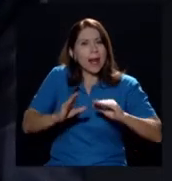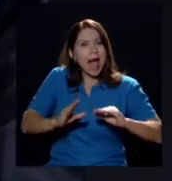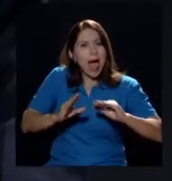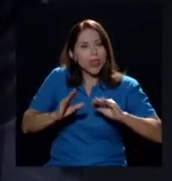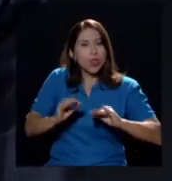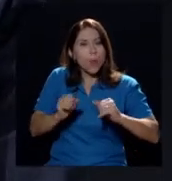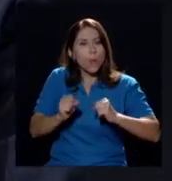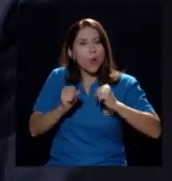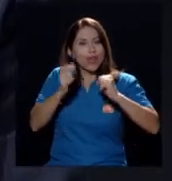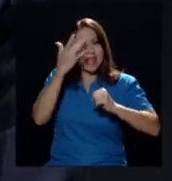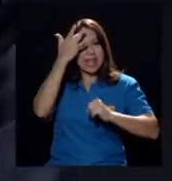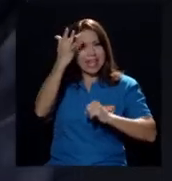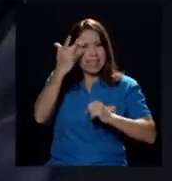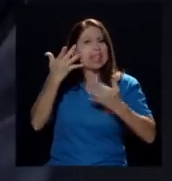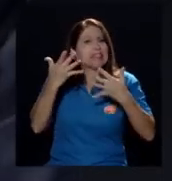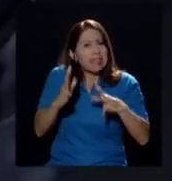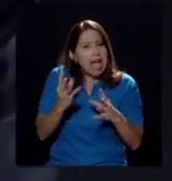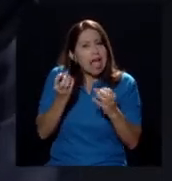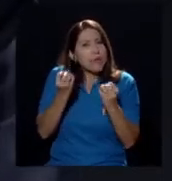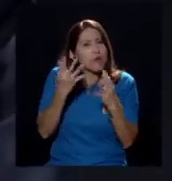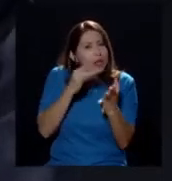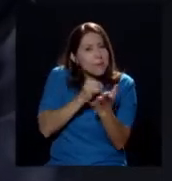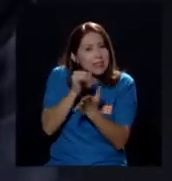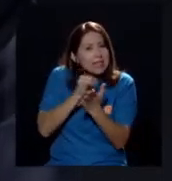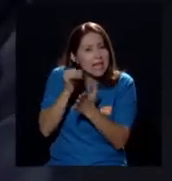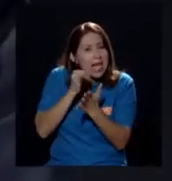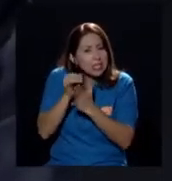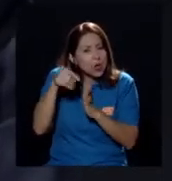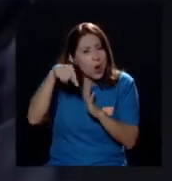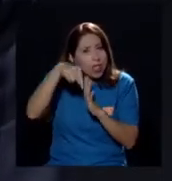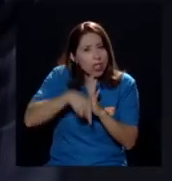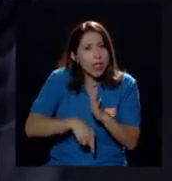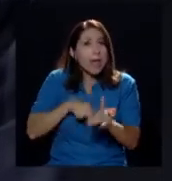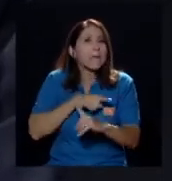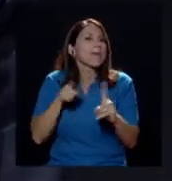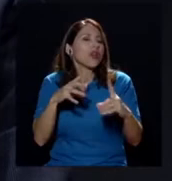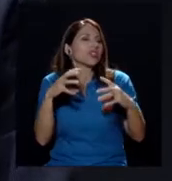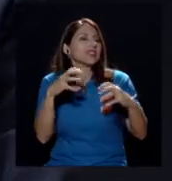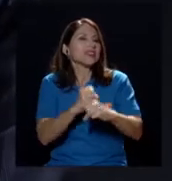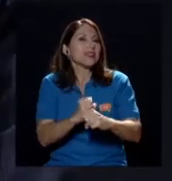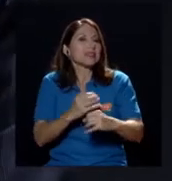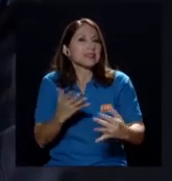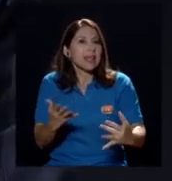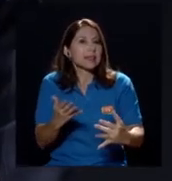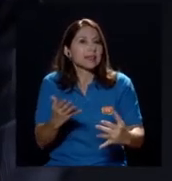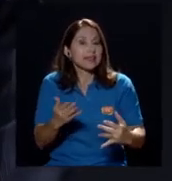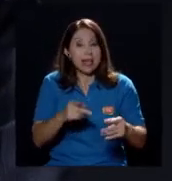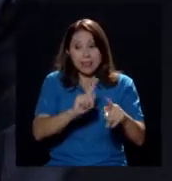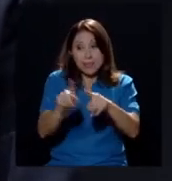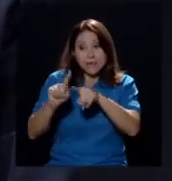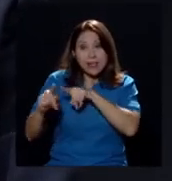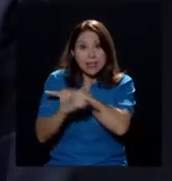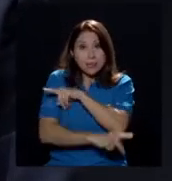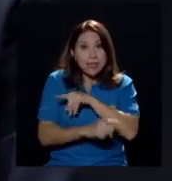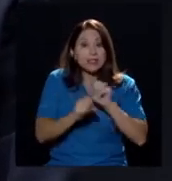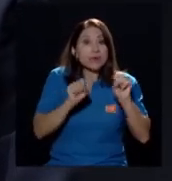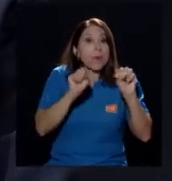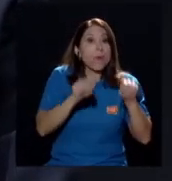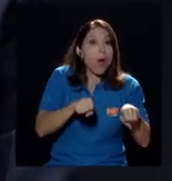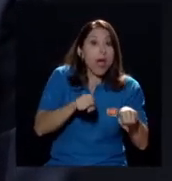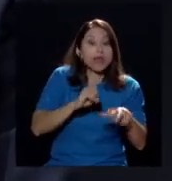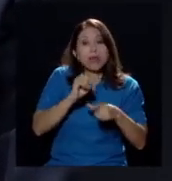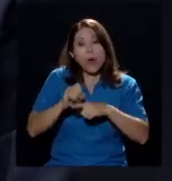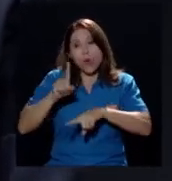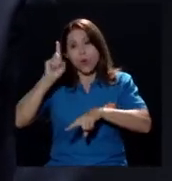investigación etcétera pero en síntesis es la capacidad que tienen o no tienen los países de ejercer influencia